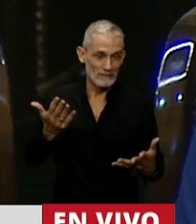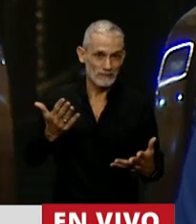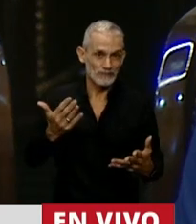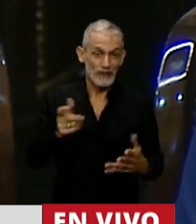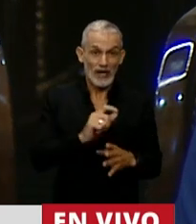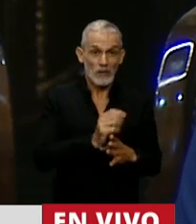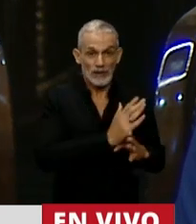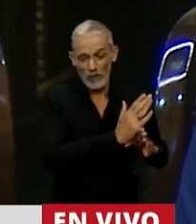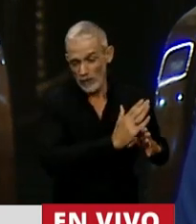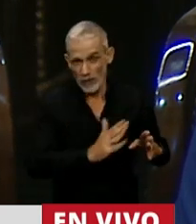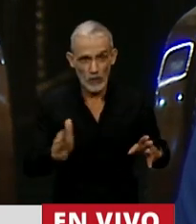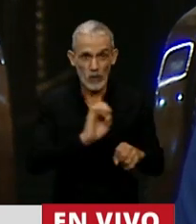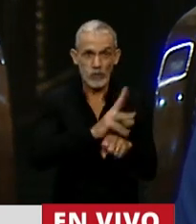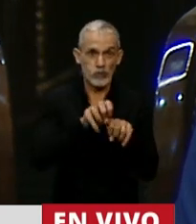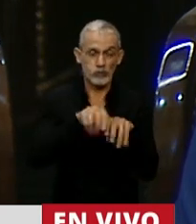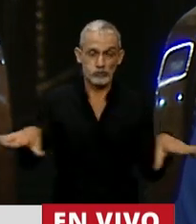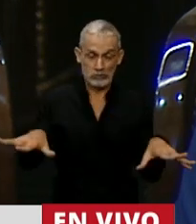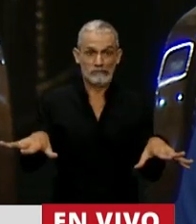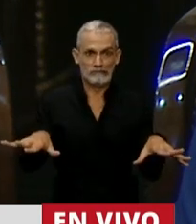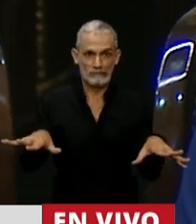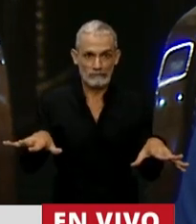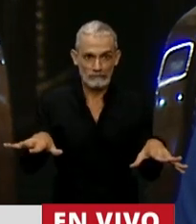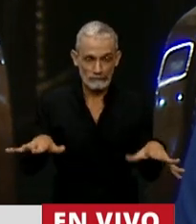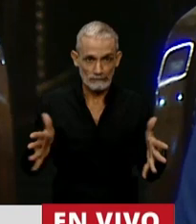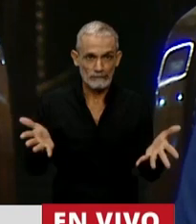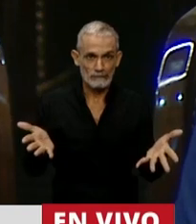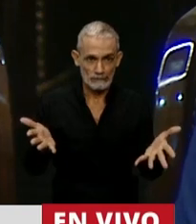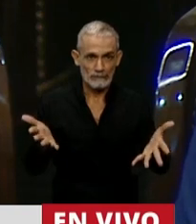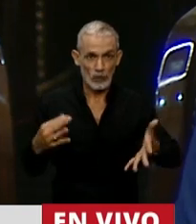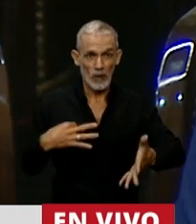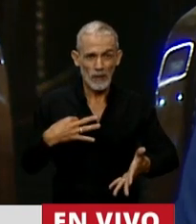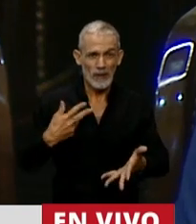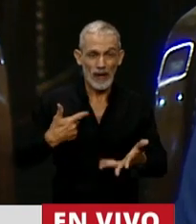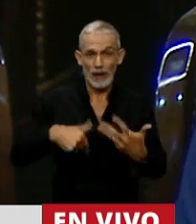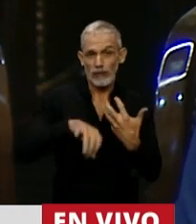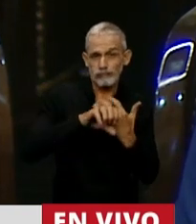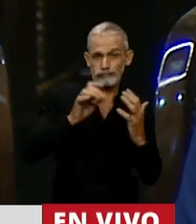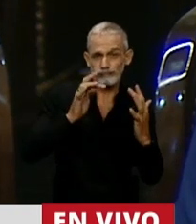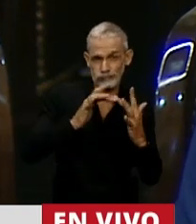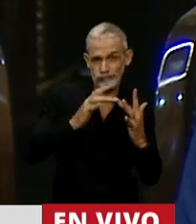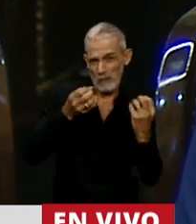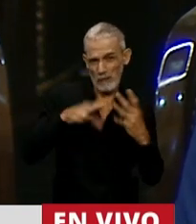Pocos meses después sobrevino la pandemia y empezó en nuestra vida la virtualidad.